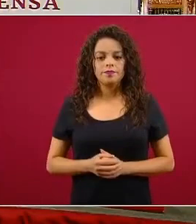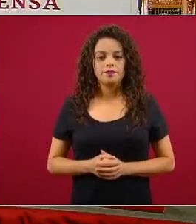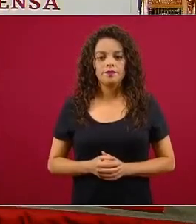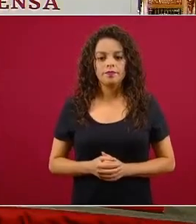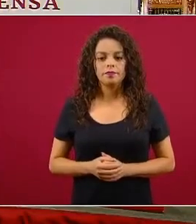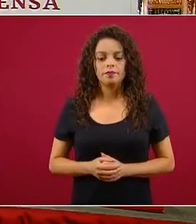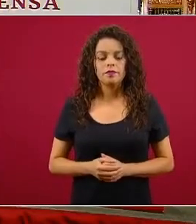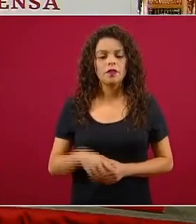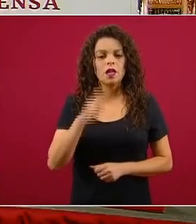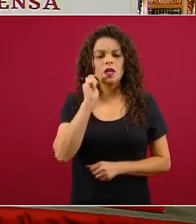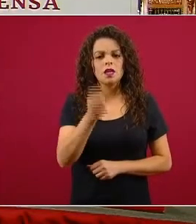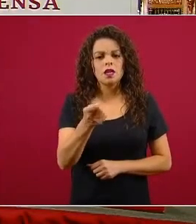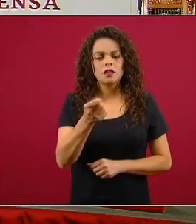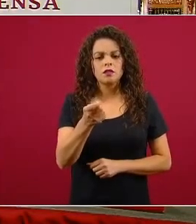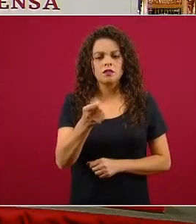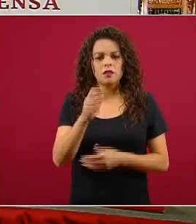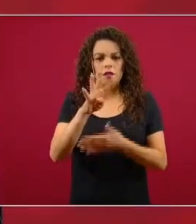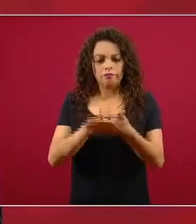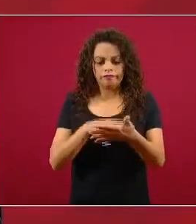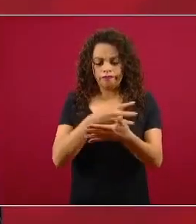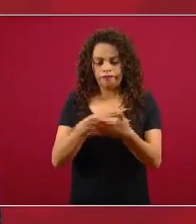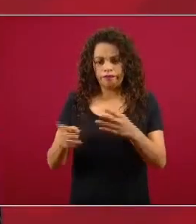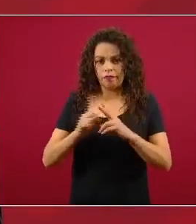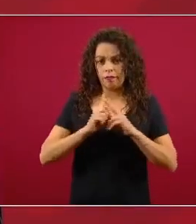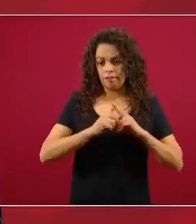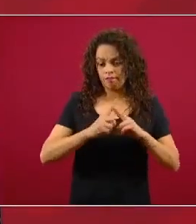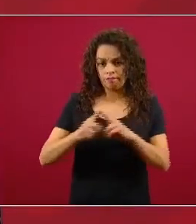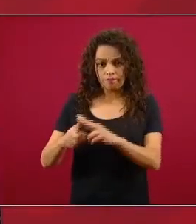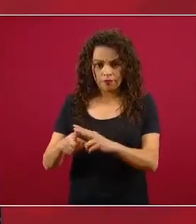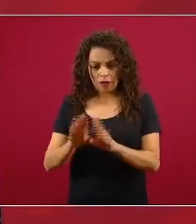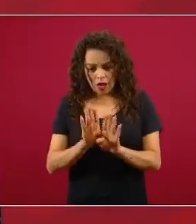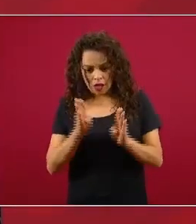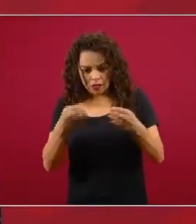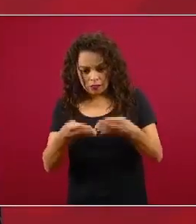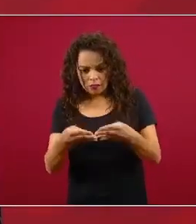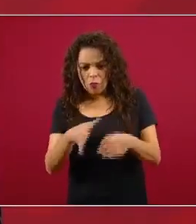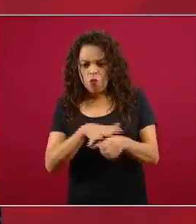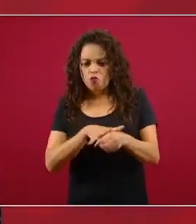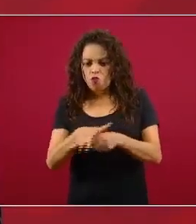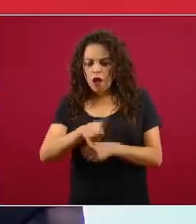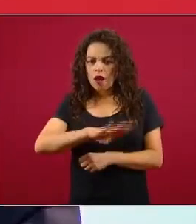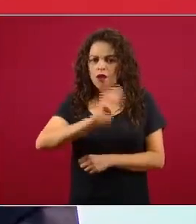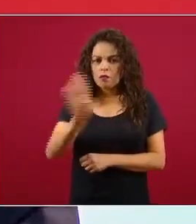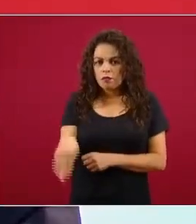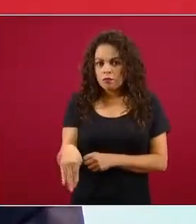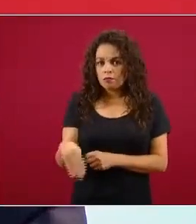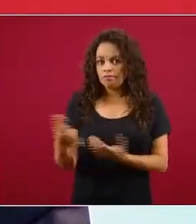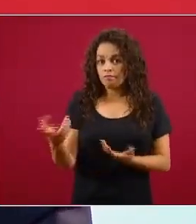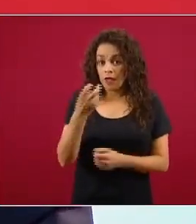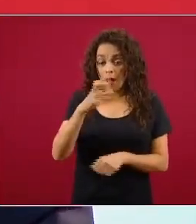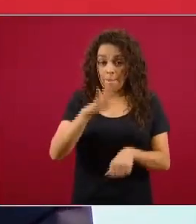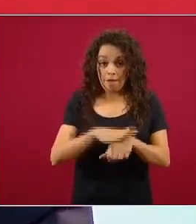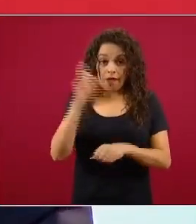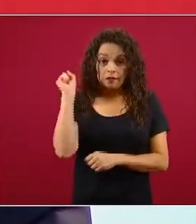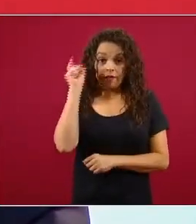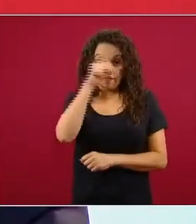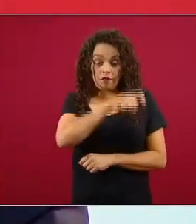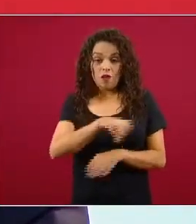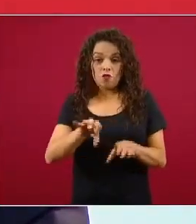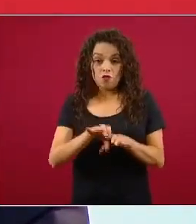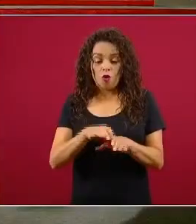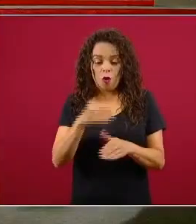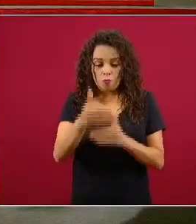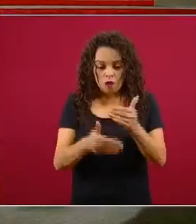disponiendo de la estadística específica de las causas de mortalidad. Eso es un proceso analítico más complicado, pero